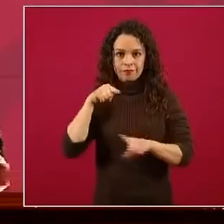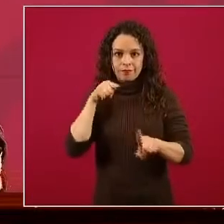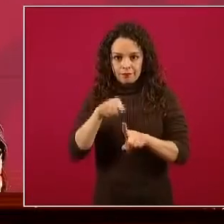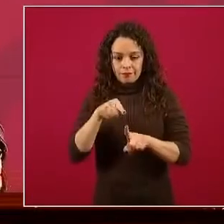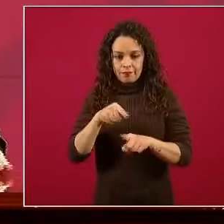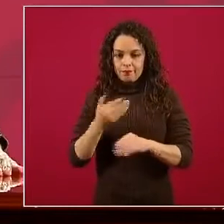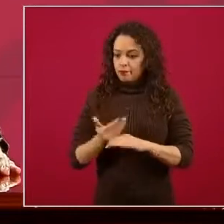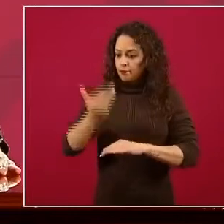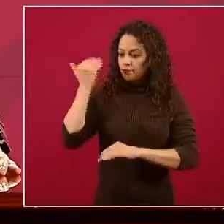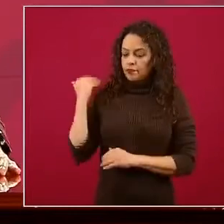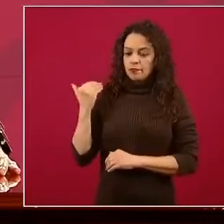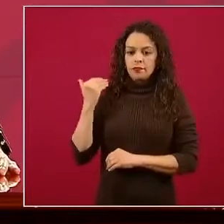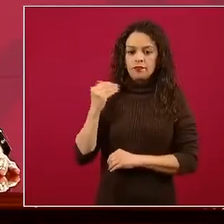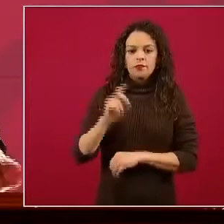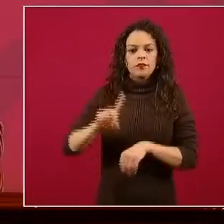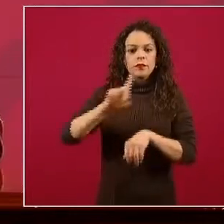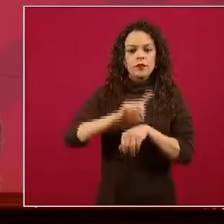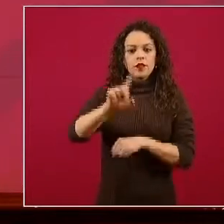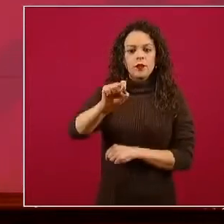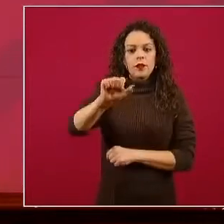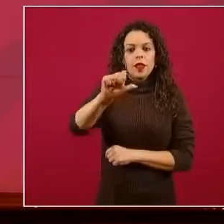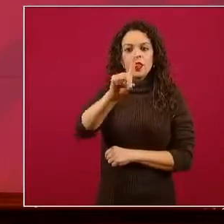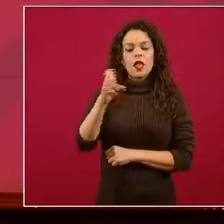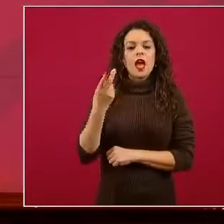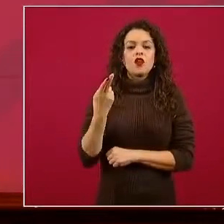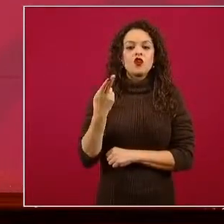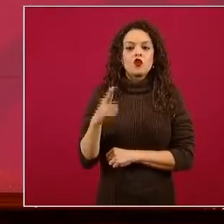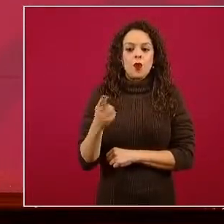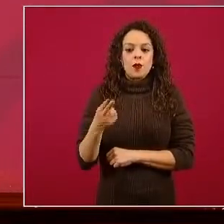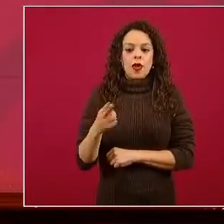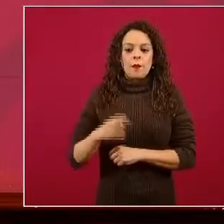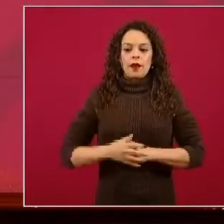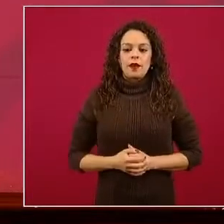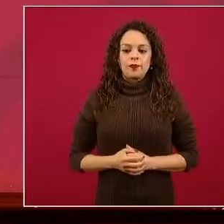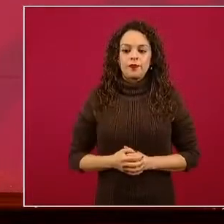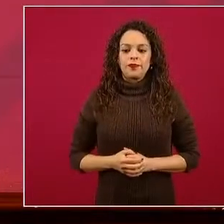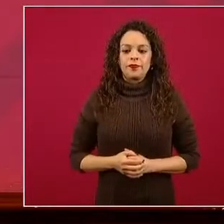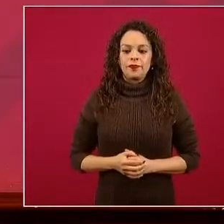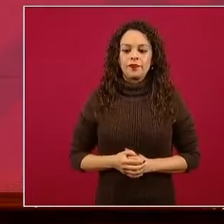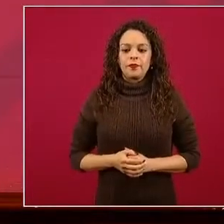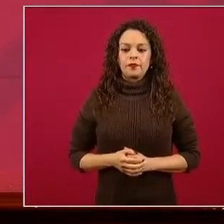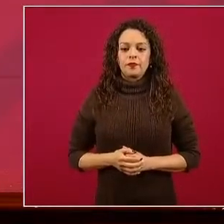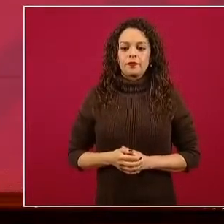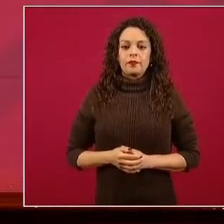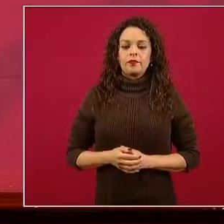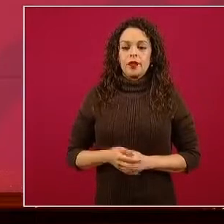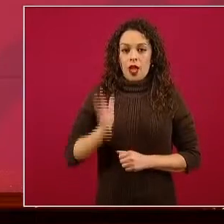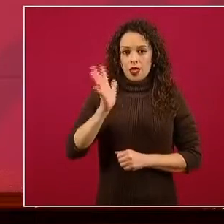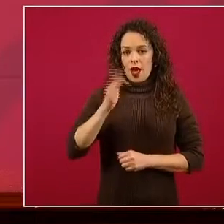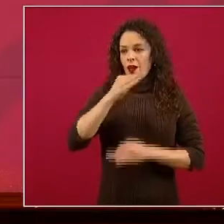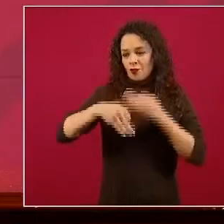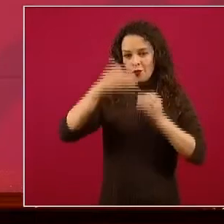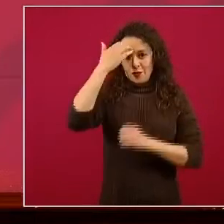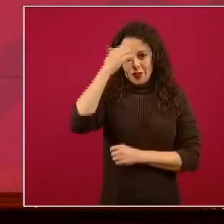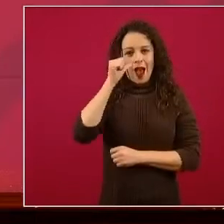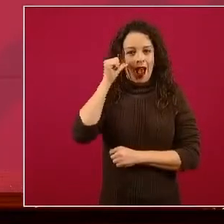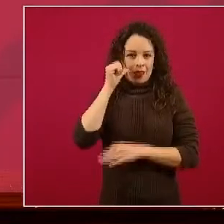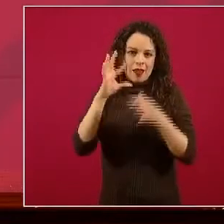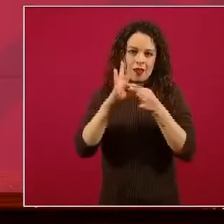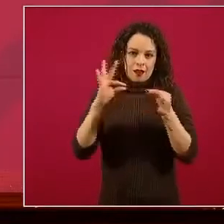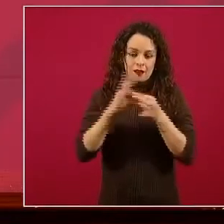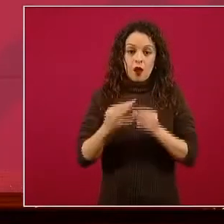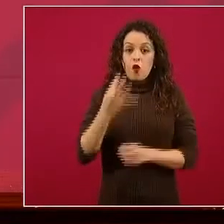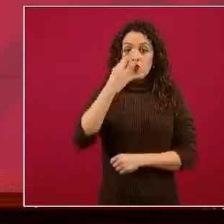el pasado 26 de noviembre. Y como se conoce y lo platicamos ayer, 4 países